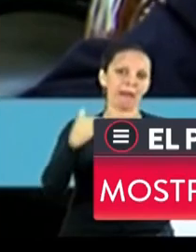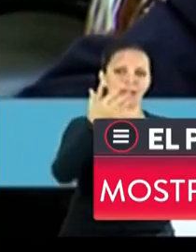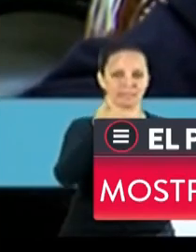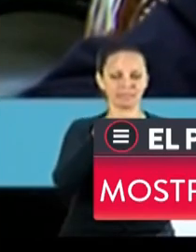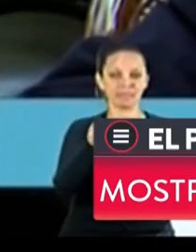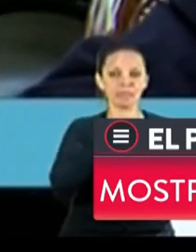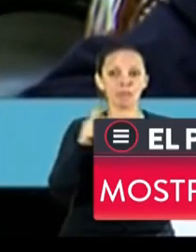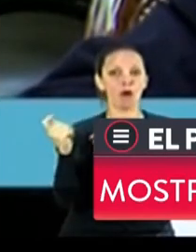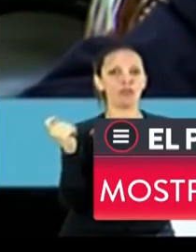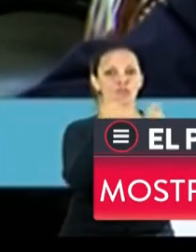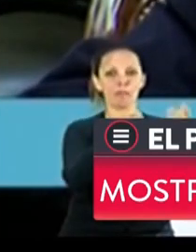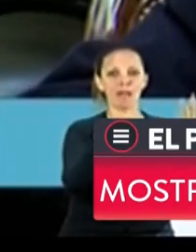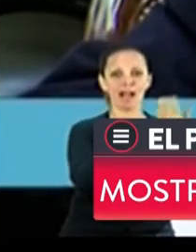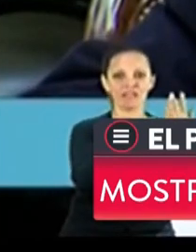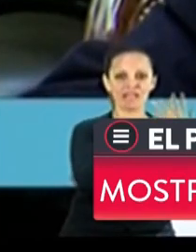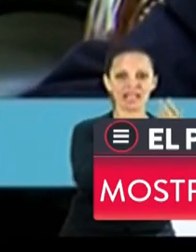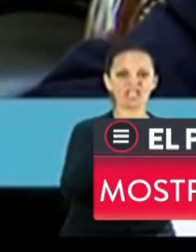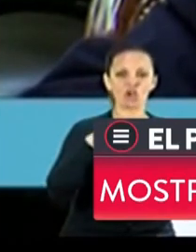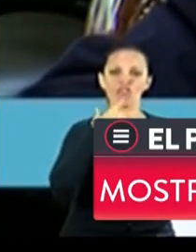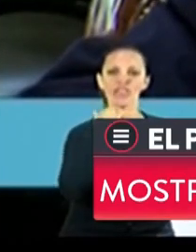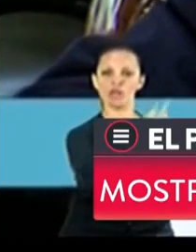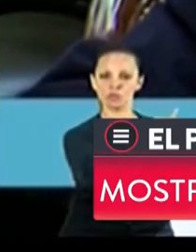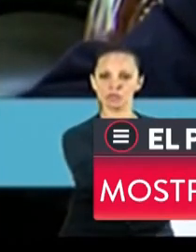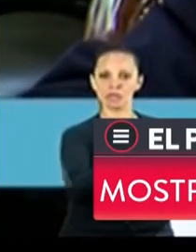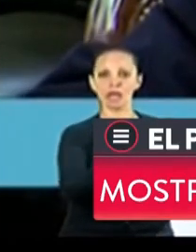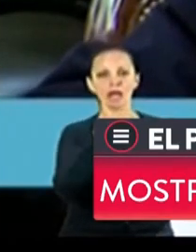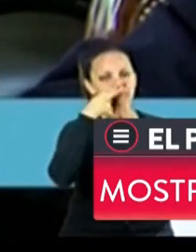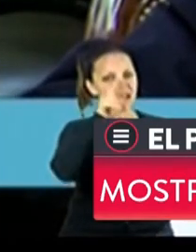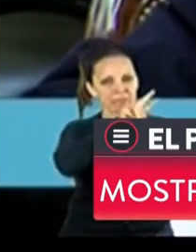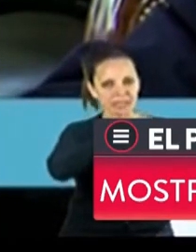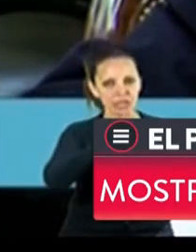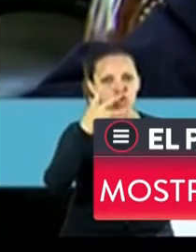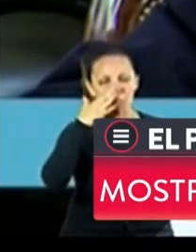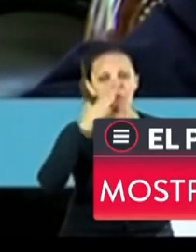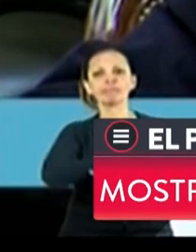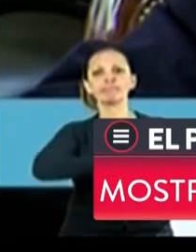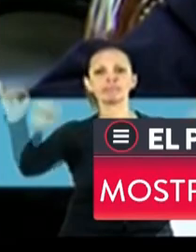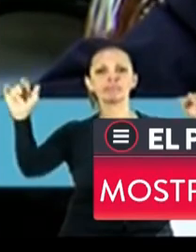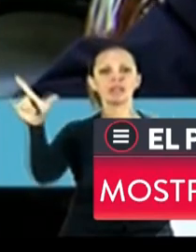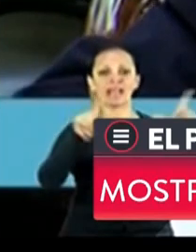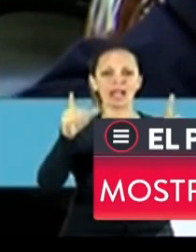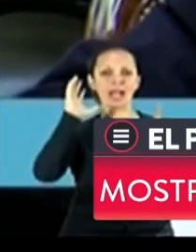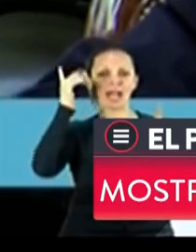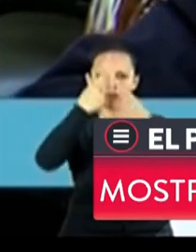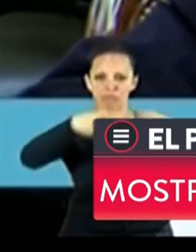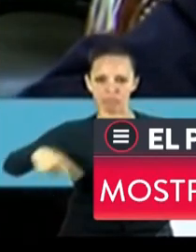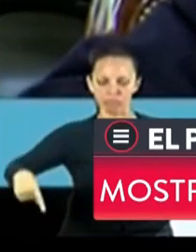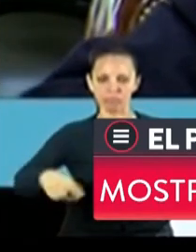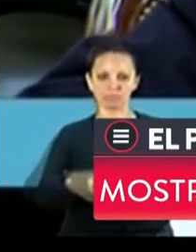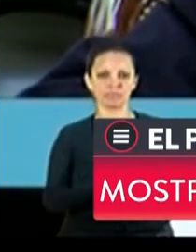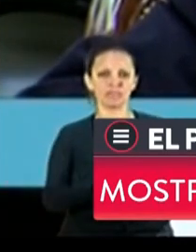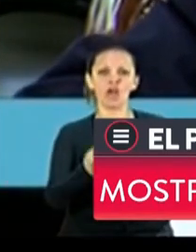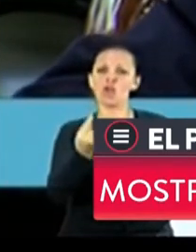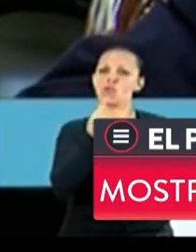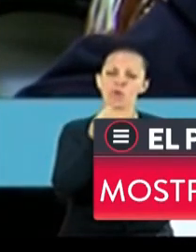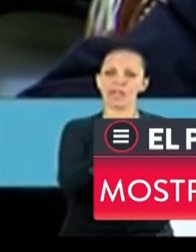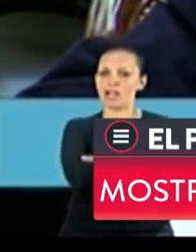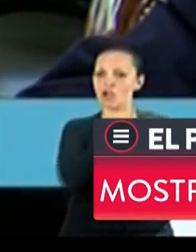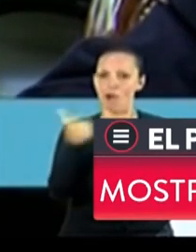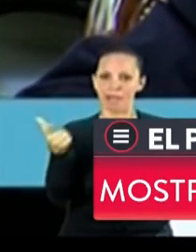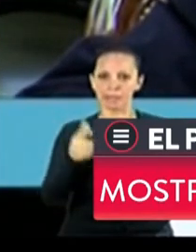Leopoldo Moró tiene más de un año. No era de ayer. No era en el